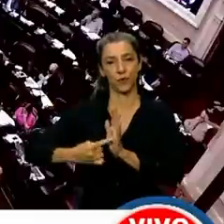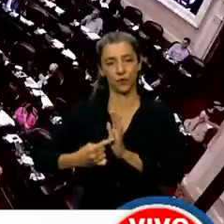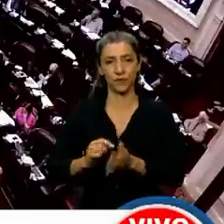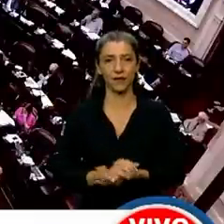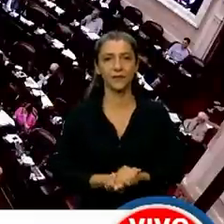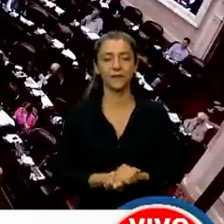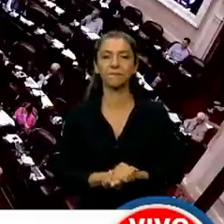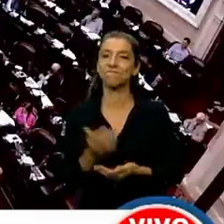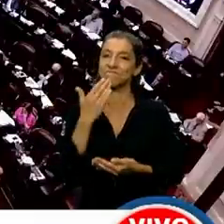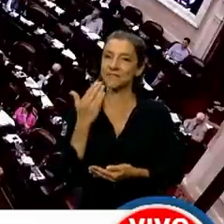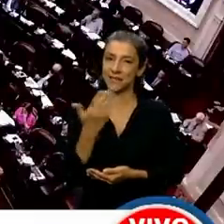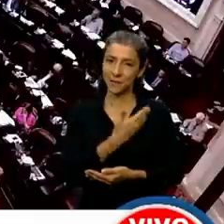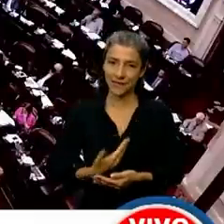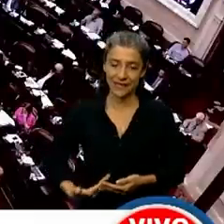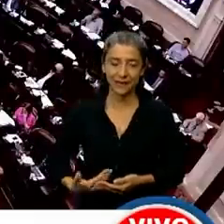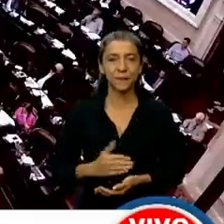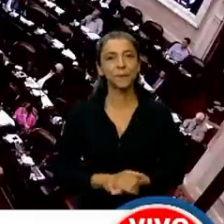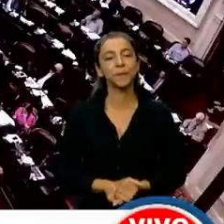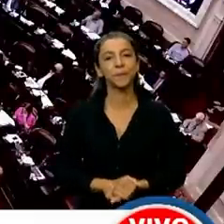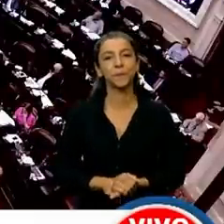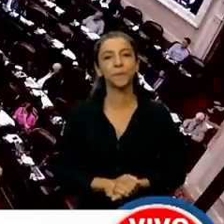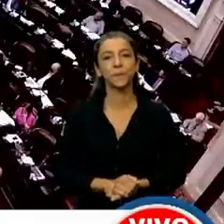gracias señor presidente